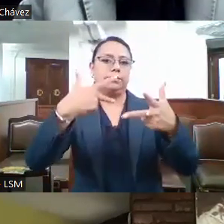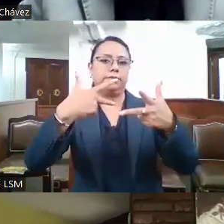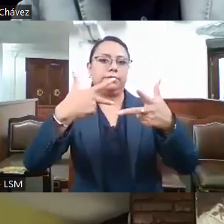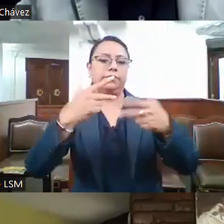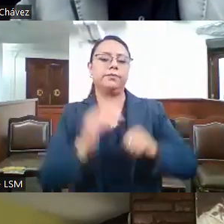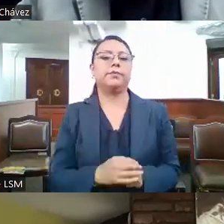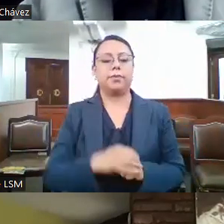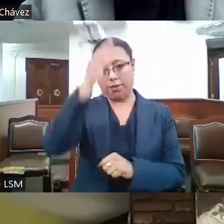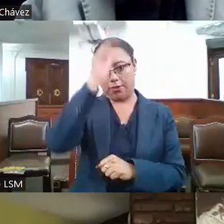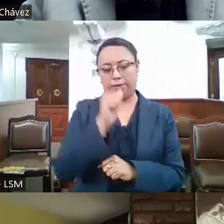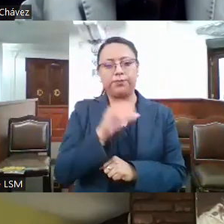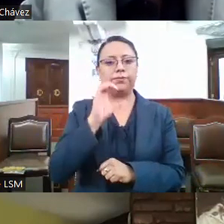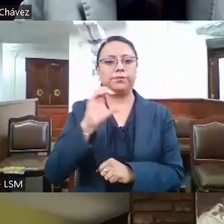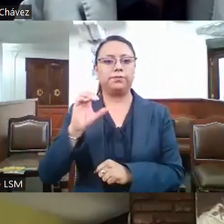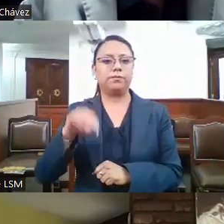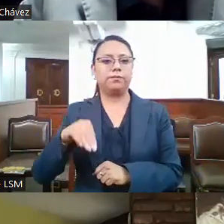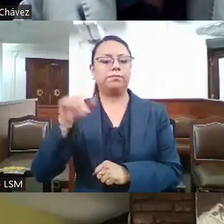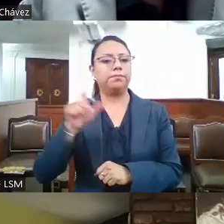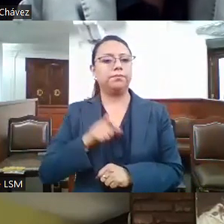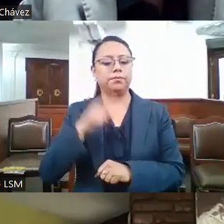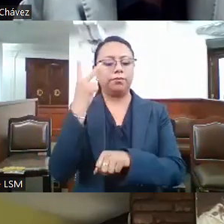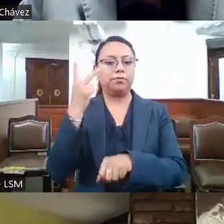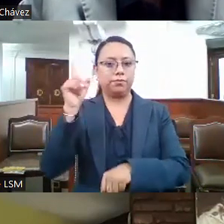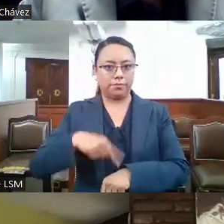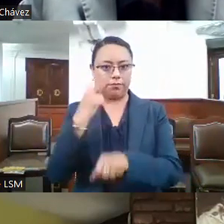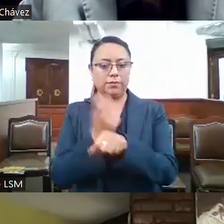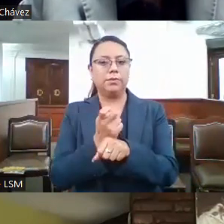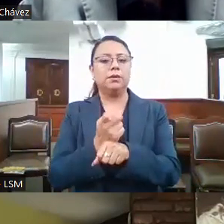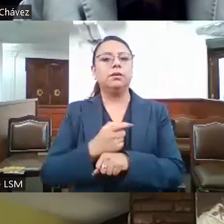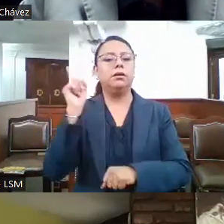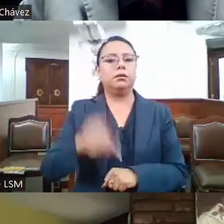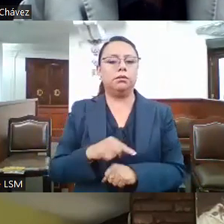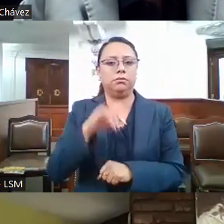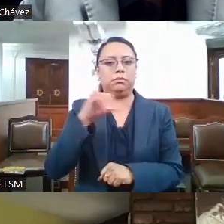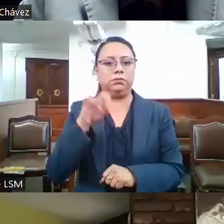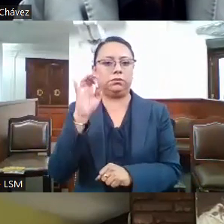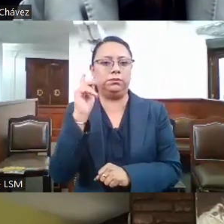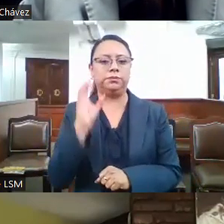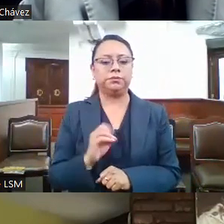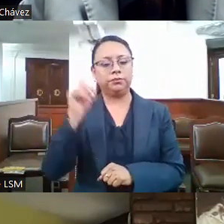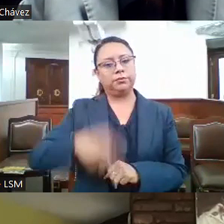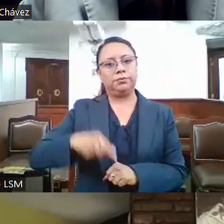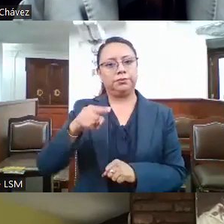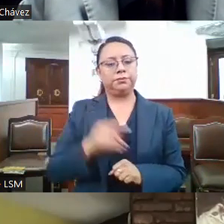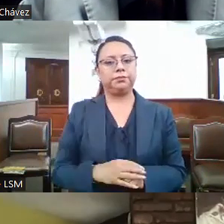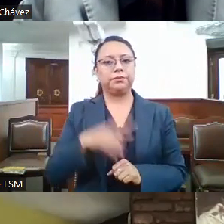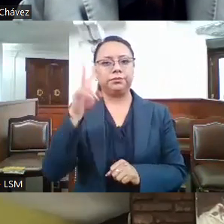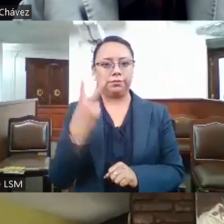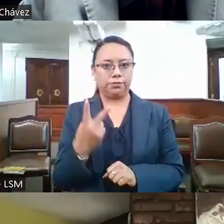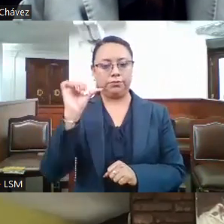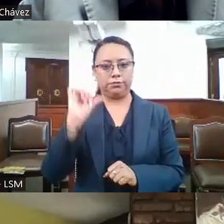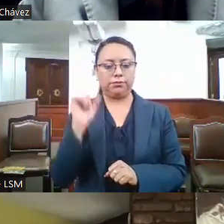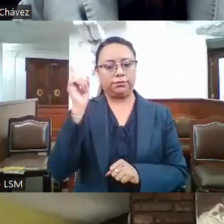y del acuerdo CCMX, diagonal segunda, diagonal JUCOPO, diagonal 2A,